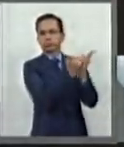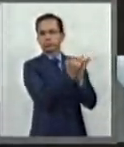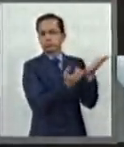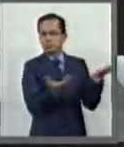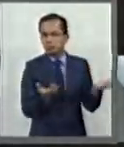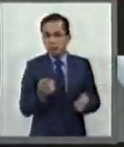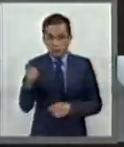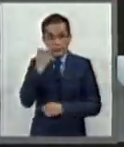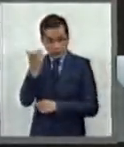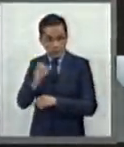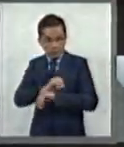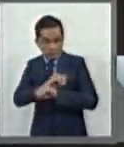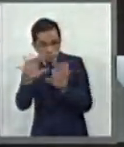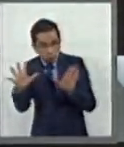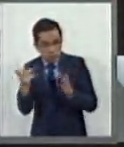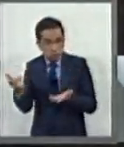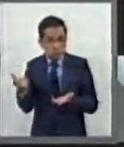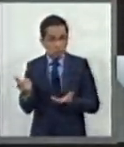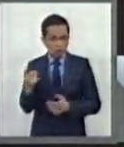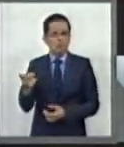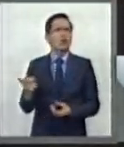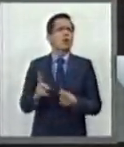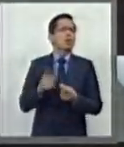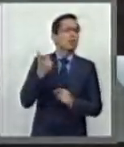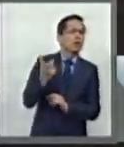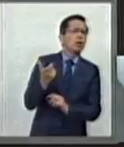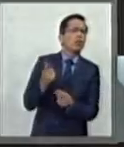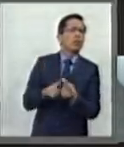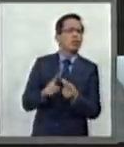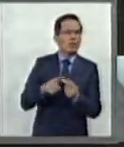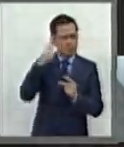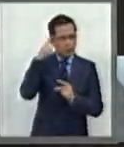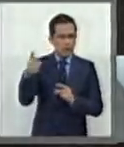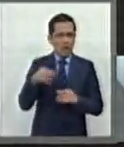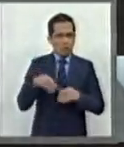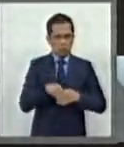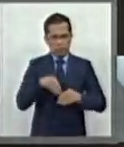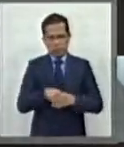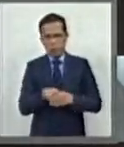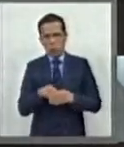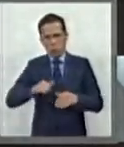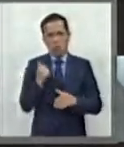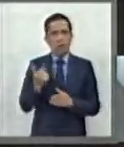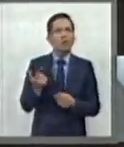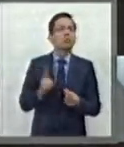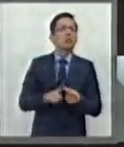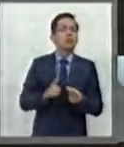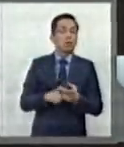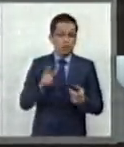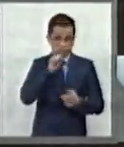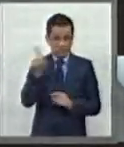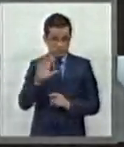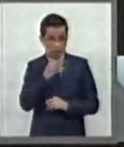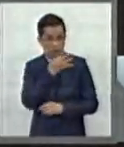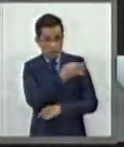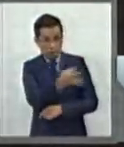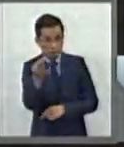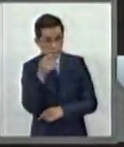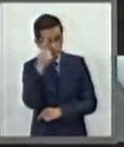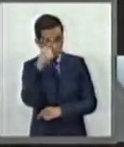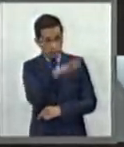nunca explicaron dónde quedaron los recursos de las ligas, ni mucho menos han informado a la